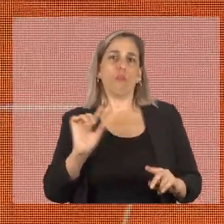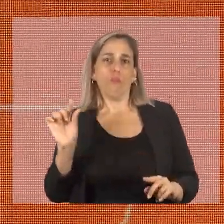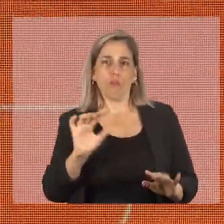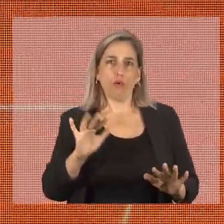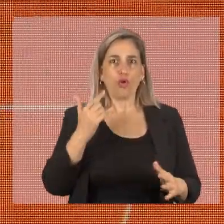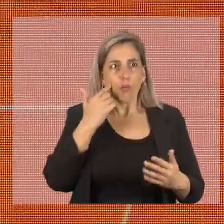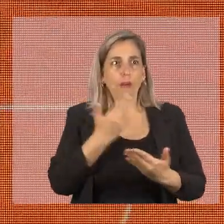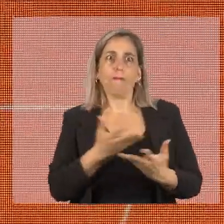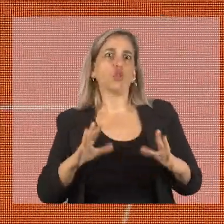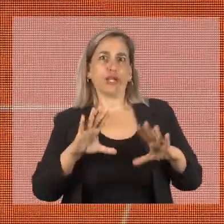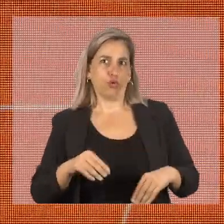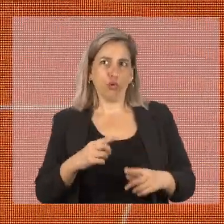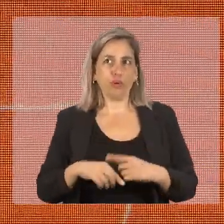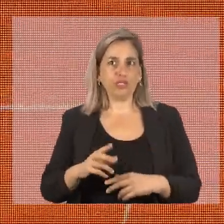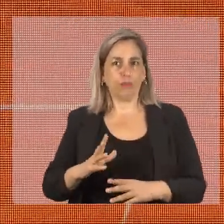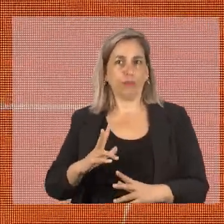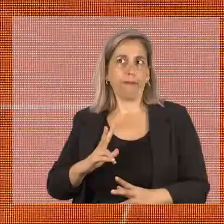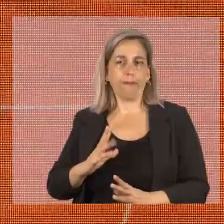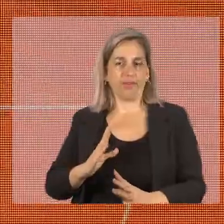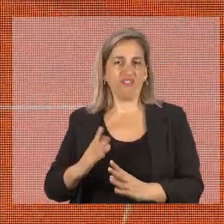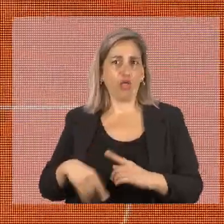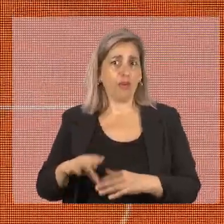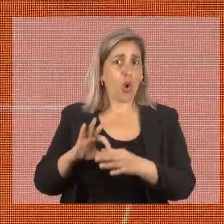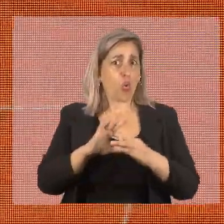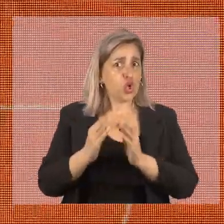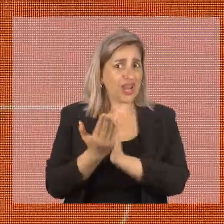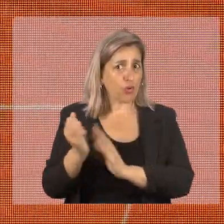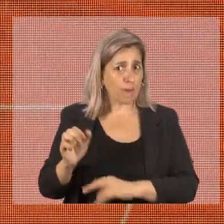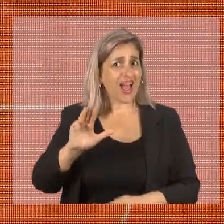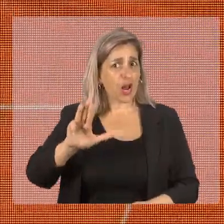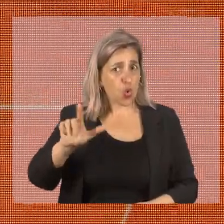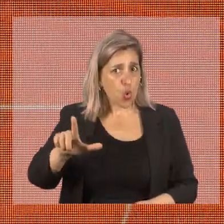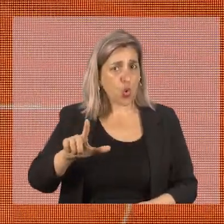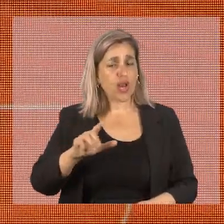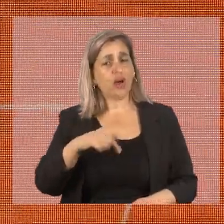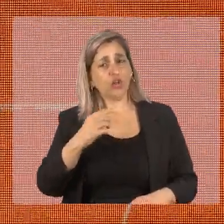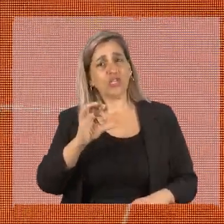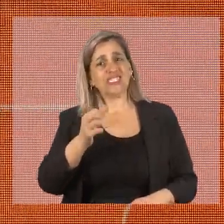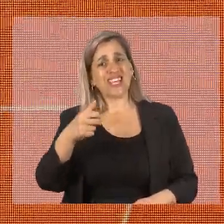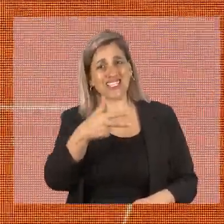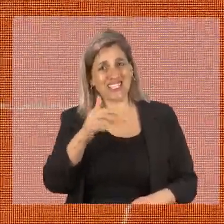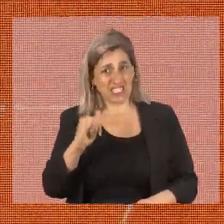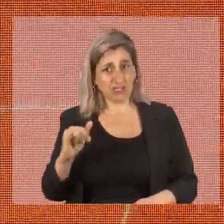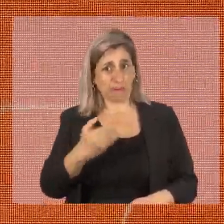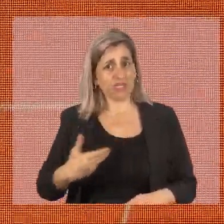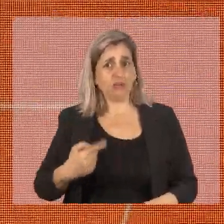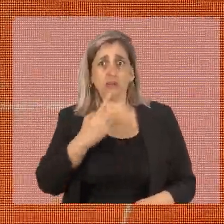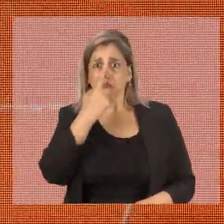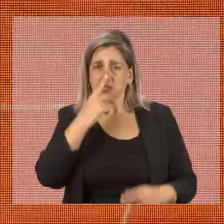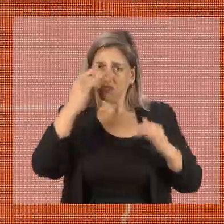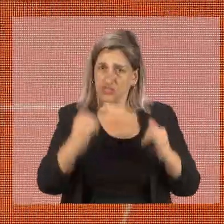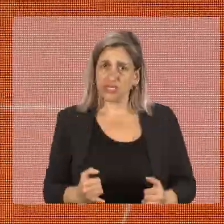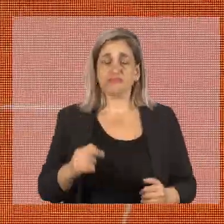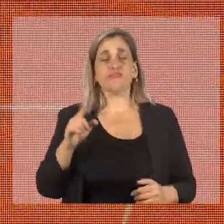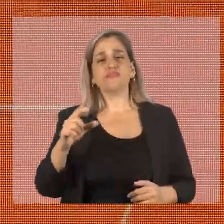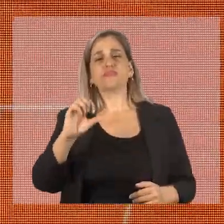Pero con la Unión Europea, tanto el presidente Lula como el presidente Pedro Sánchez están muy interesados.